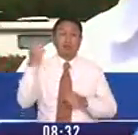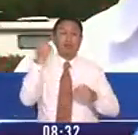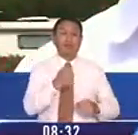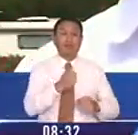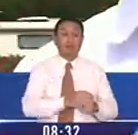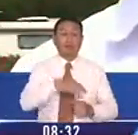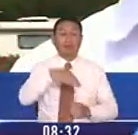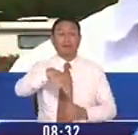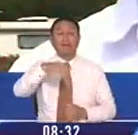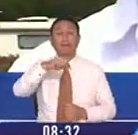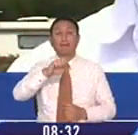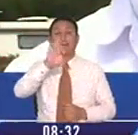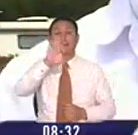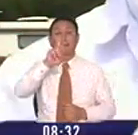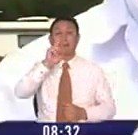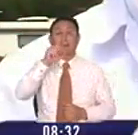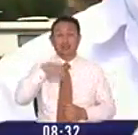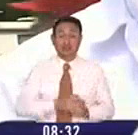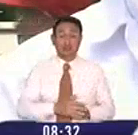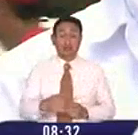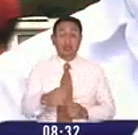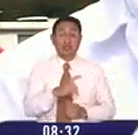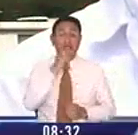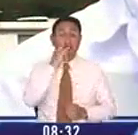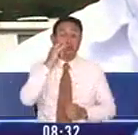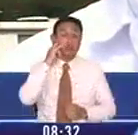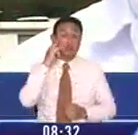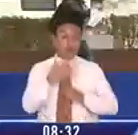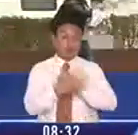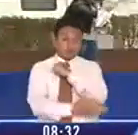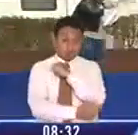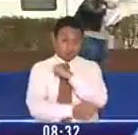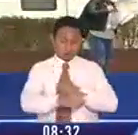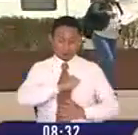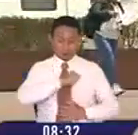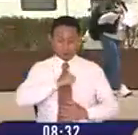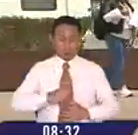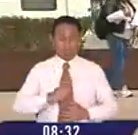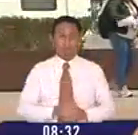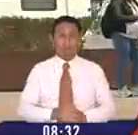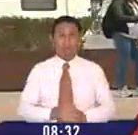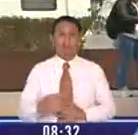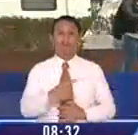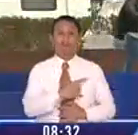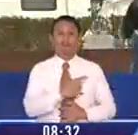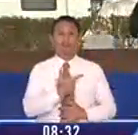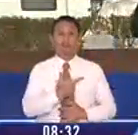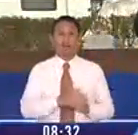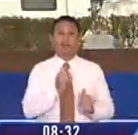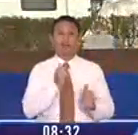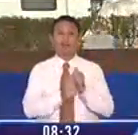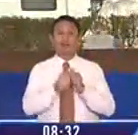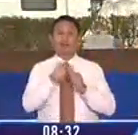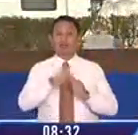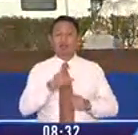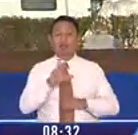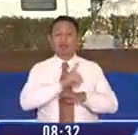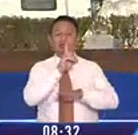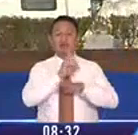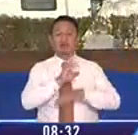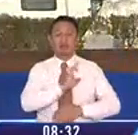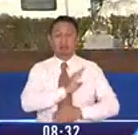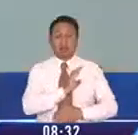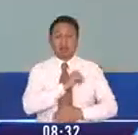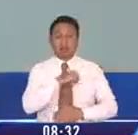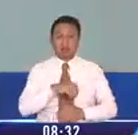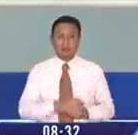Metro Fraternidad para la cirugía de corazón de niños de escasos recursos. Franklin Tenorio, deportista olímpico, es el director técnico de esta